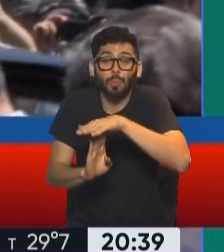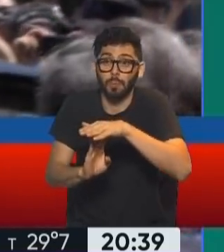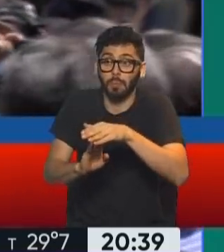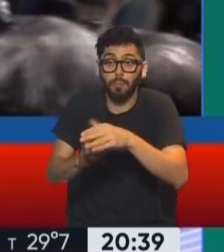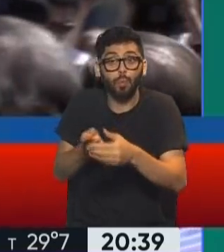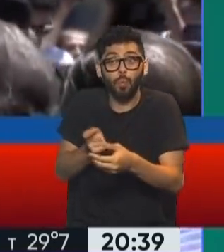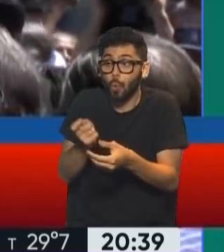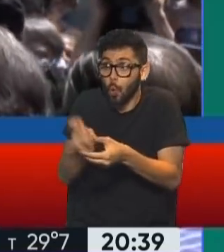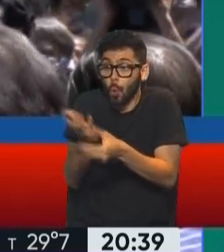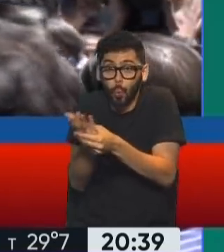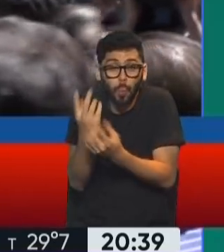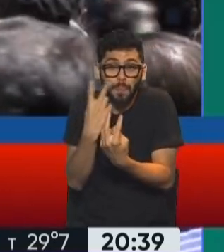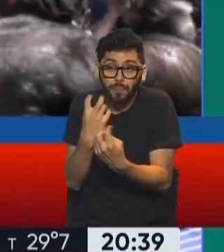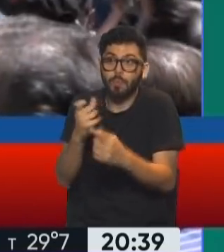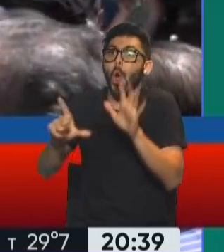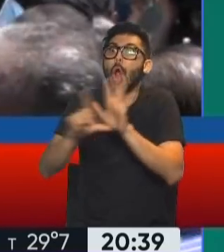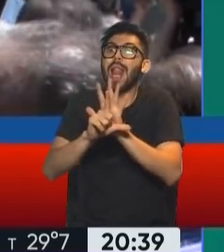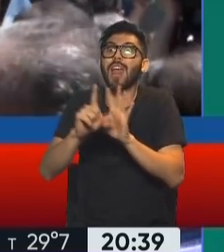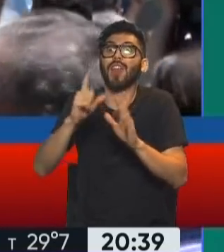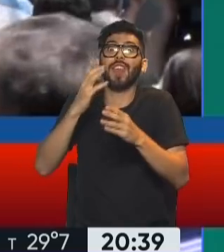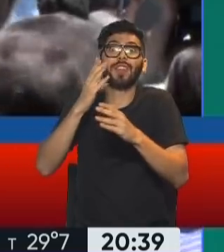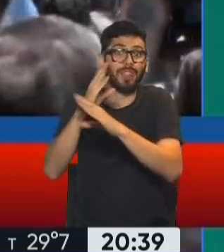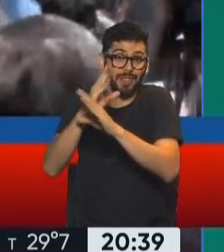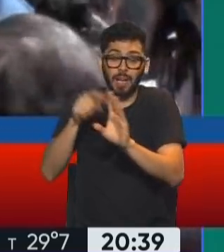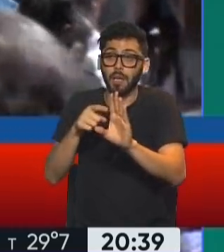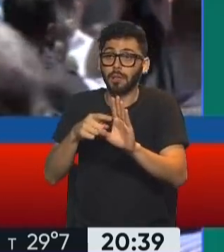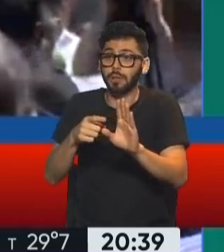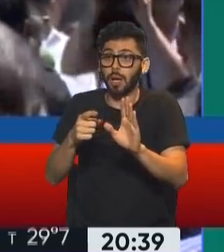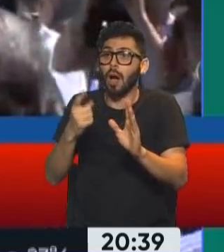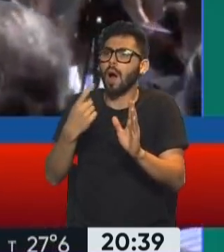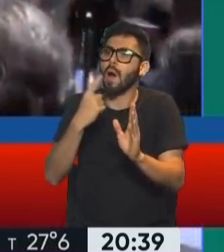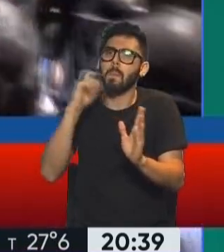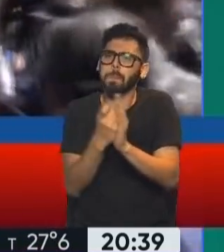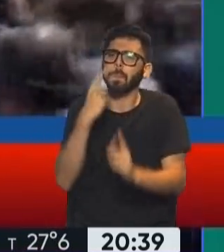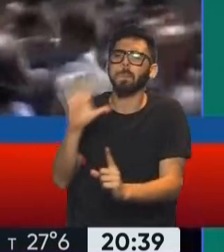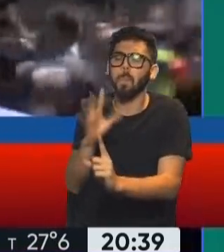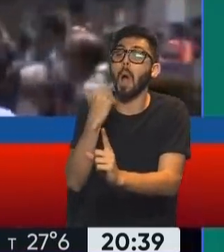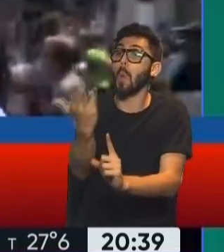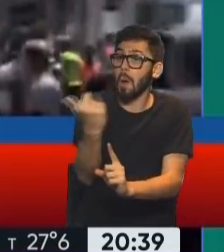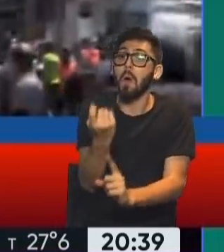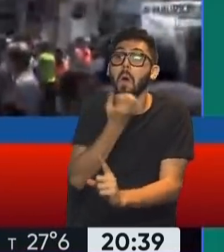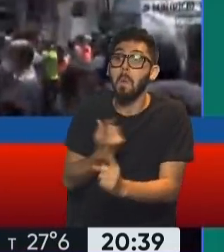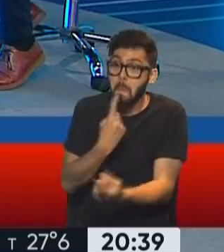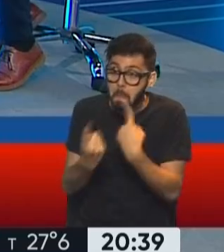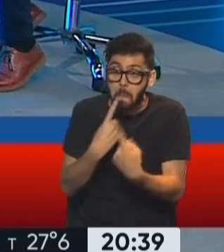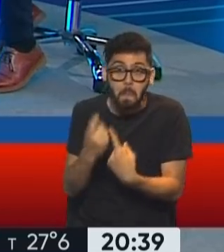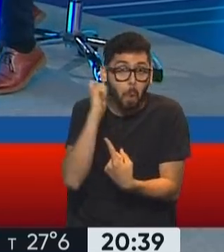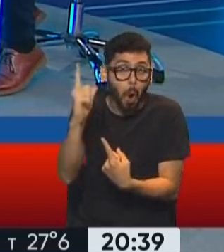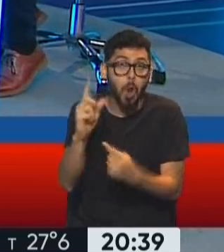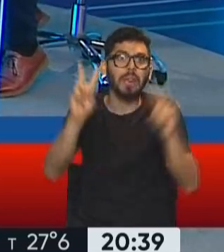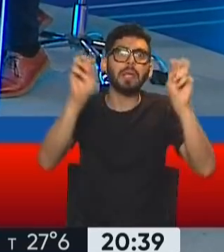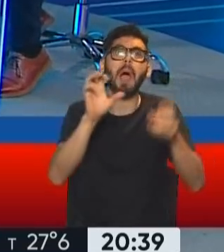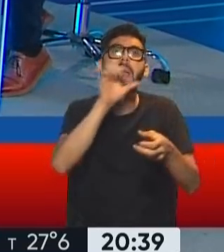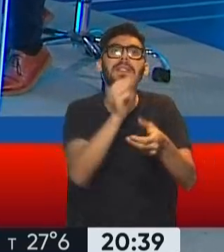que se investigaba, una violación a la ley de inteligencia, no fue relevada y pudo ser indagada. Sí, igual yo tengo la sensación de que